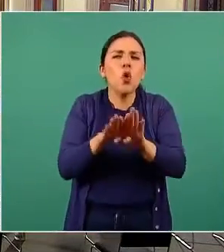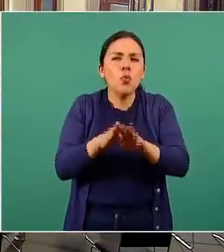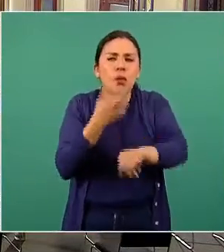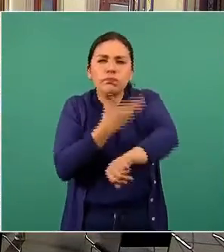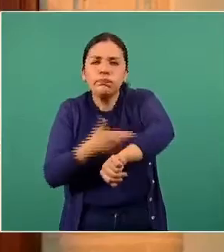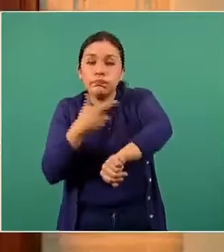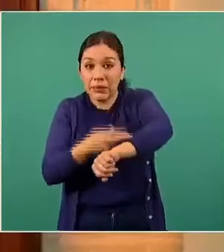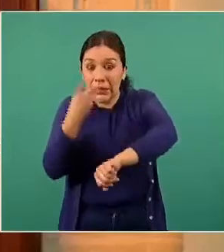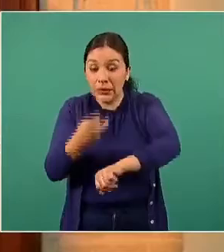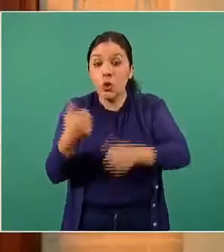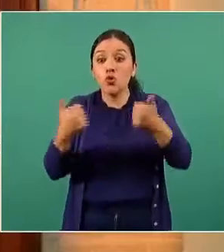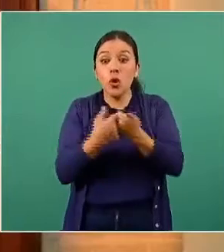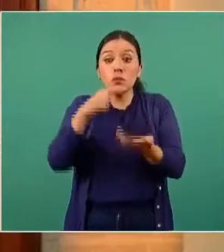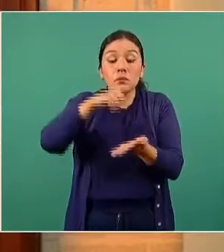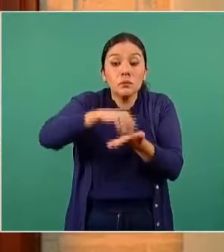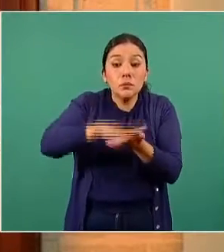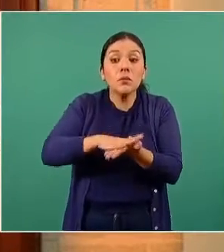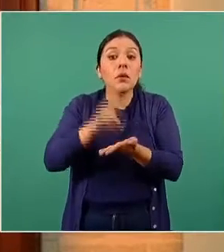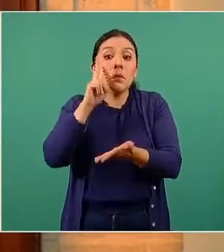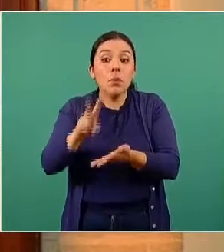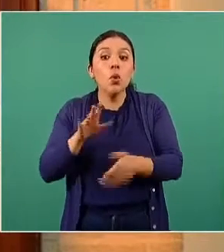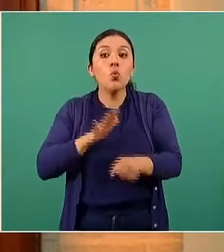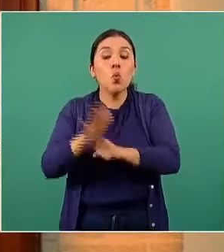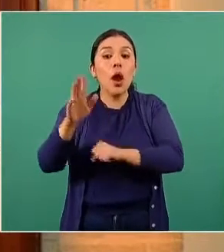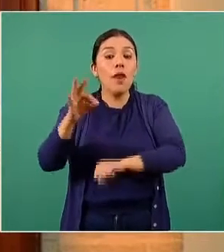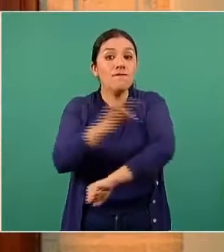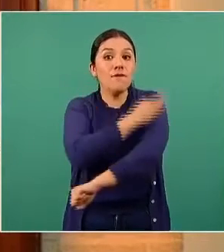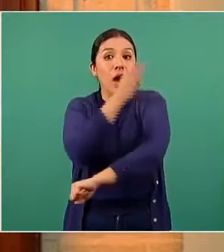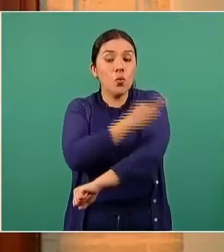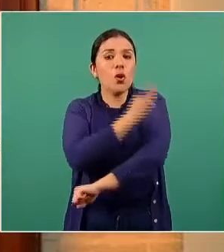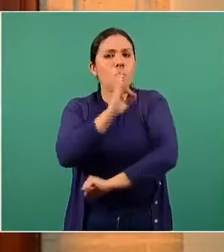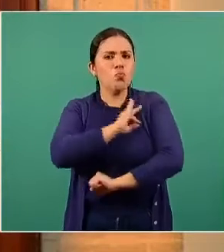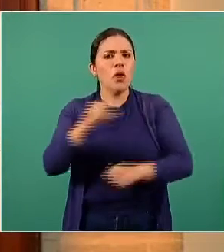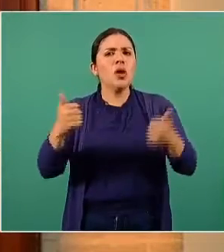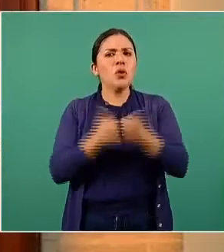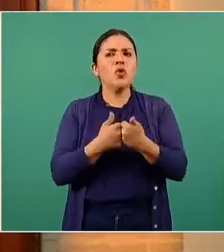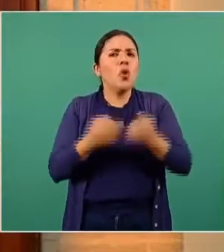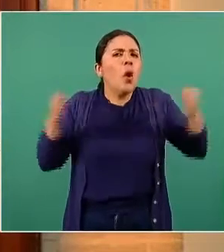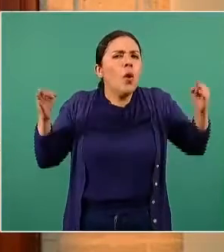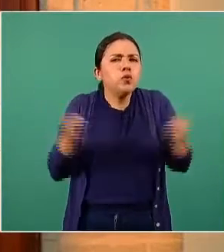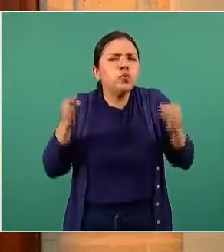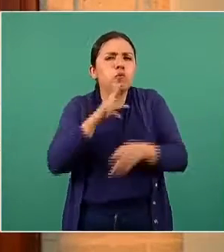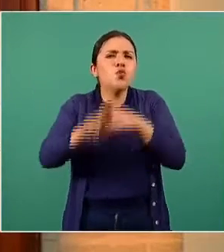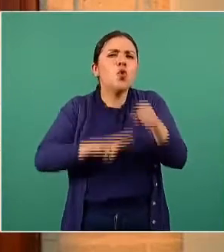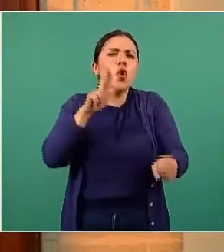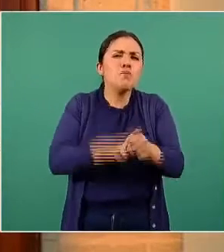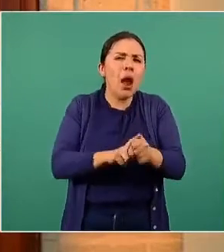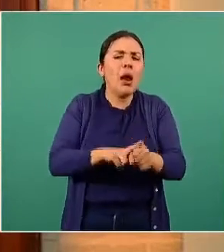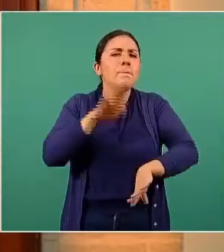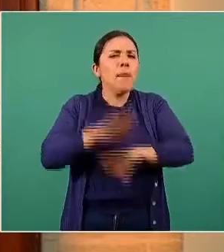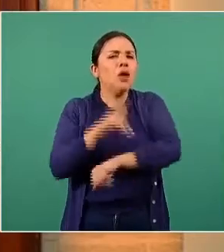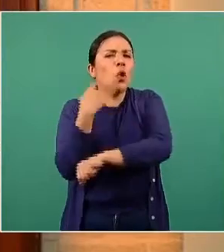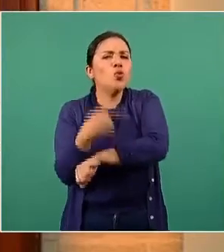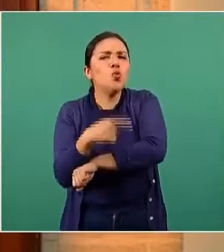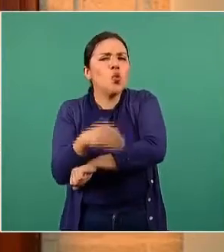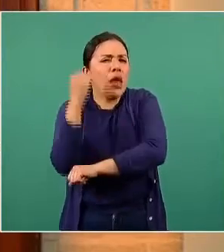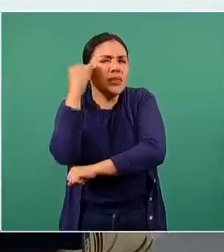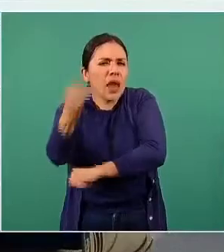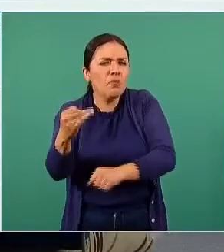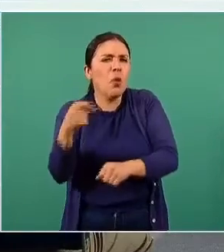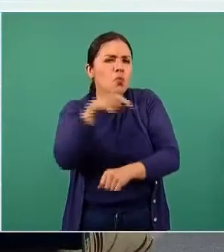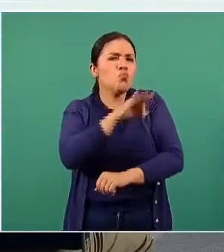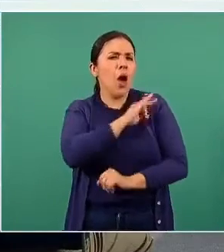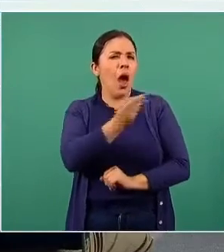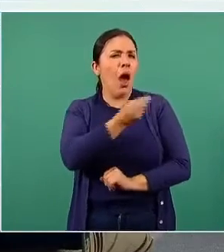también aquellas vacunas que pueden, bajo un esquema solo de refrigeración y de mayor duración en tiempo de esa